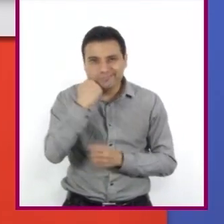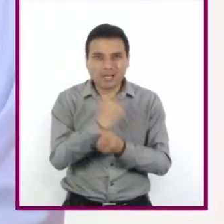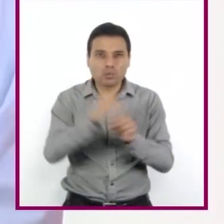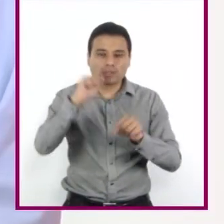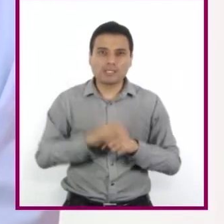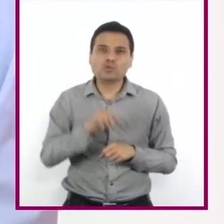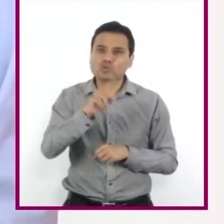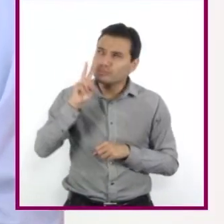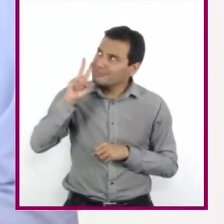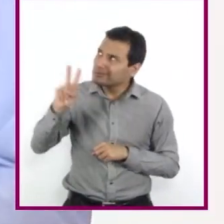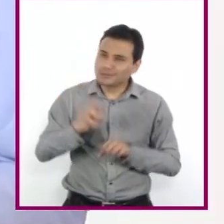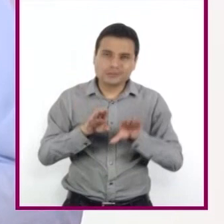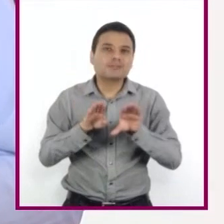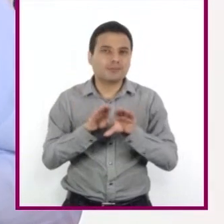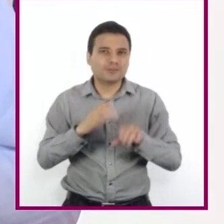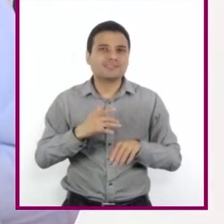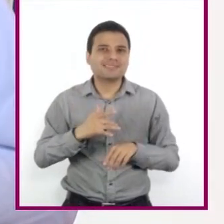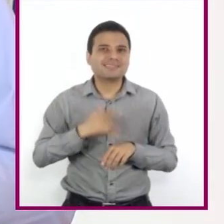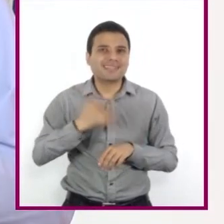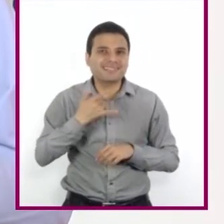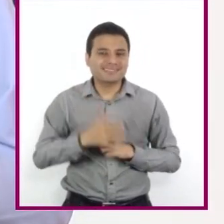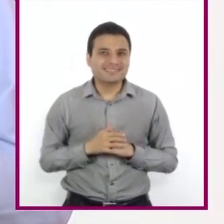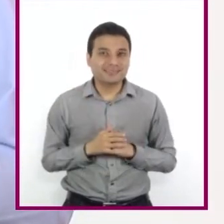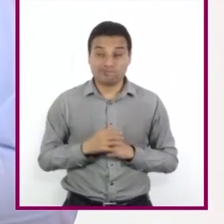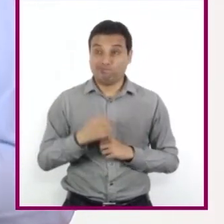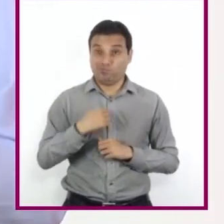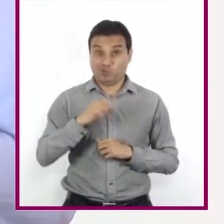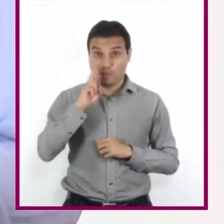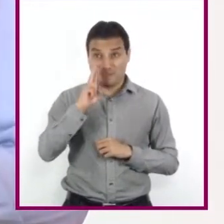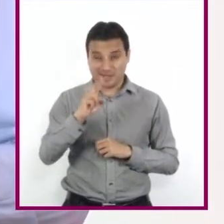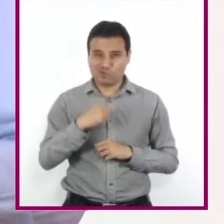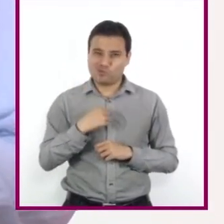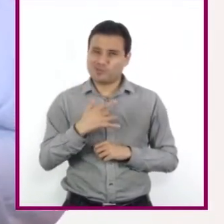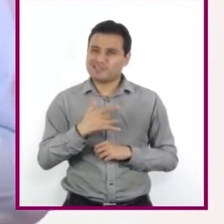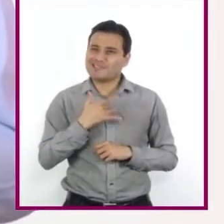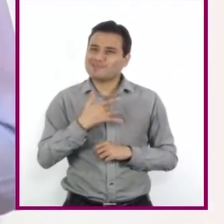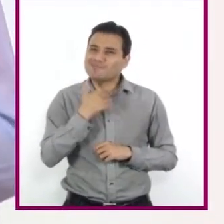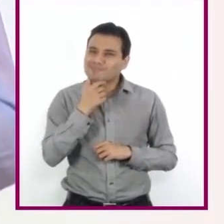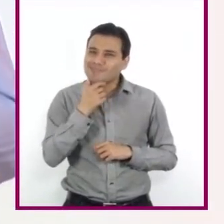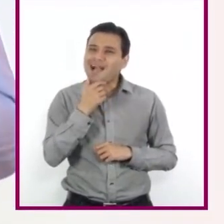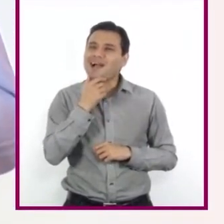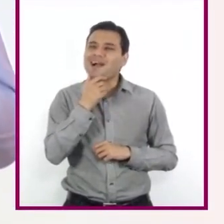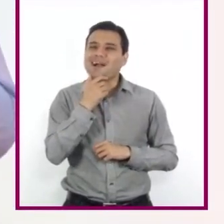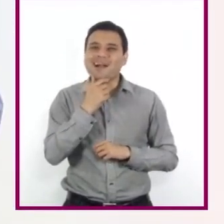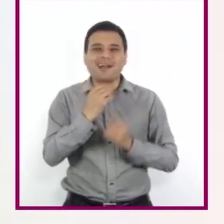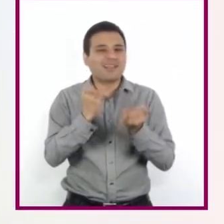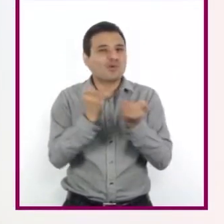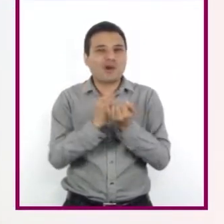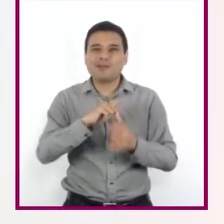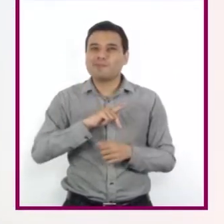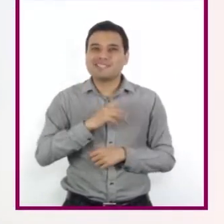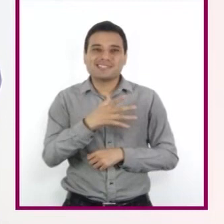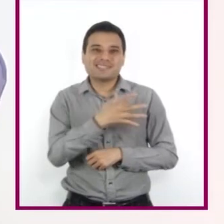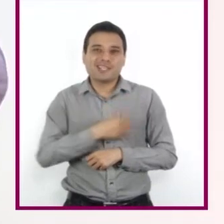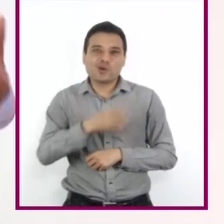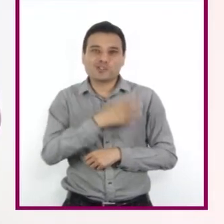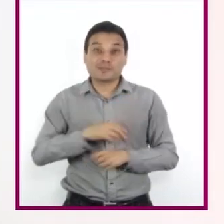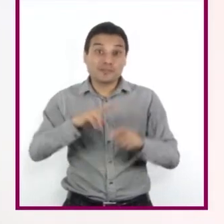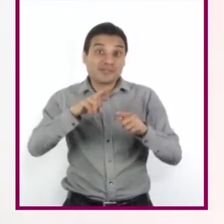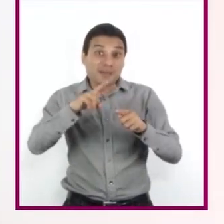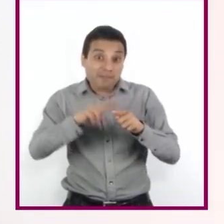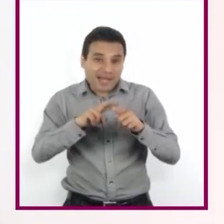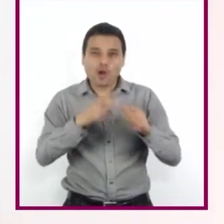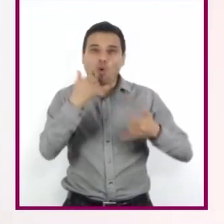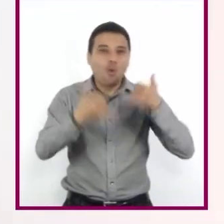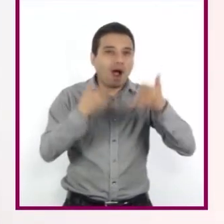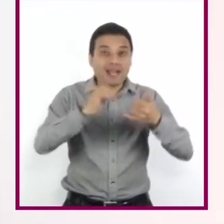pintura? Precisamente, Anareli, a mí me recuerda a mis hijos cuando nos vamos yendo del parque después de un día de